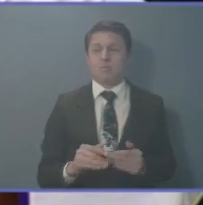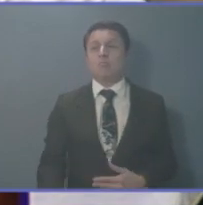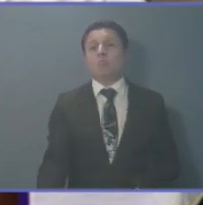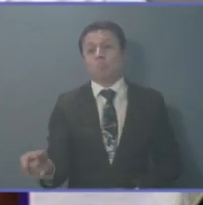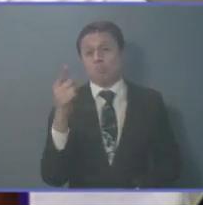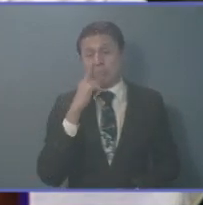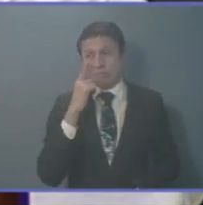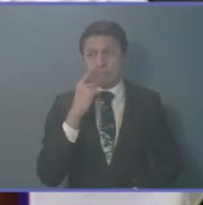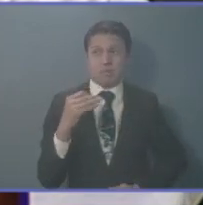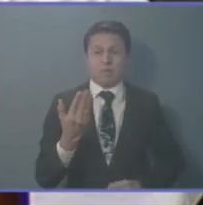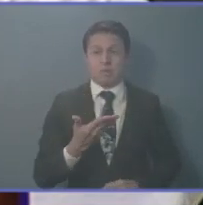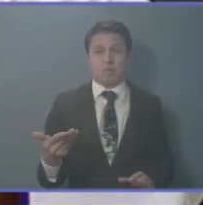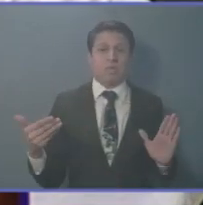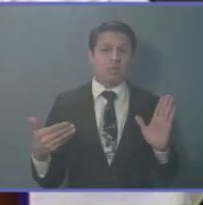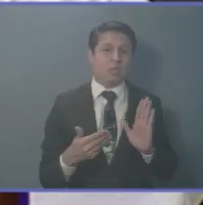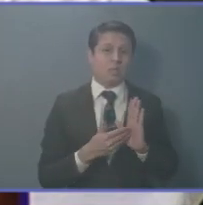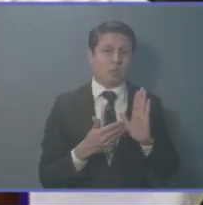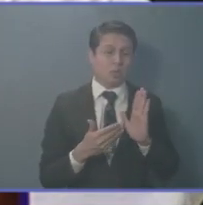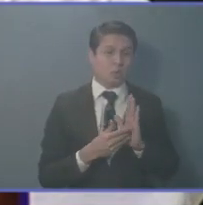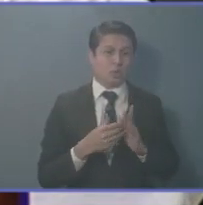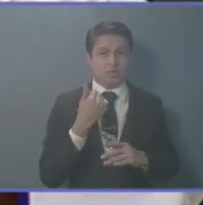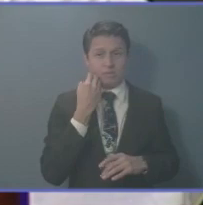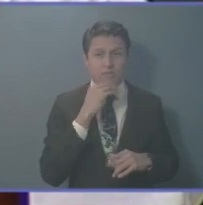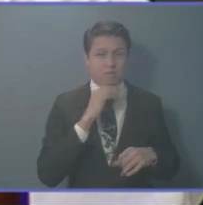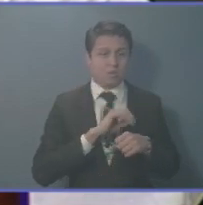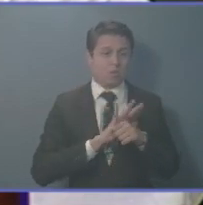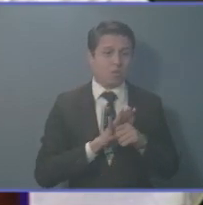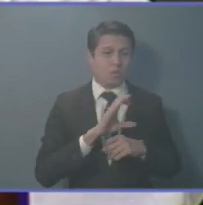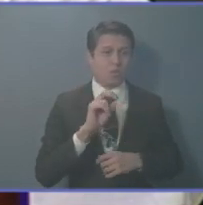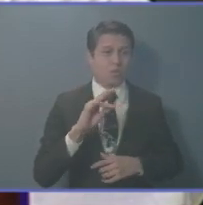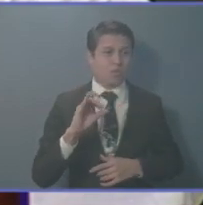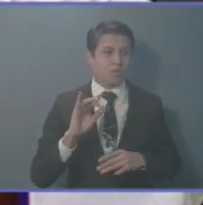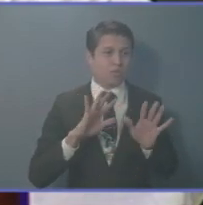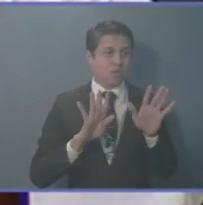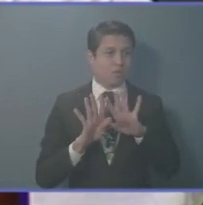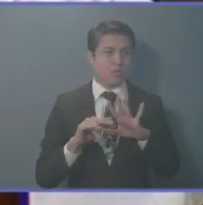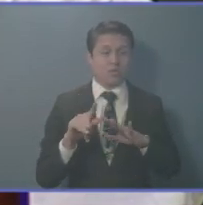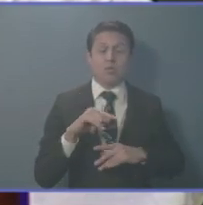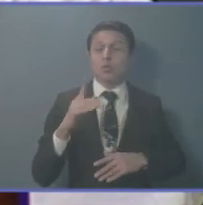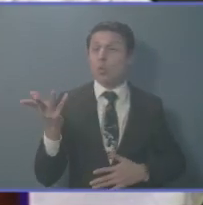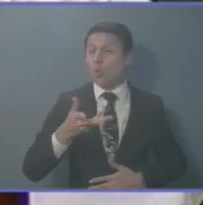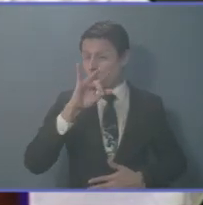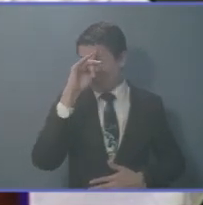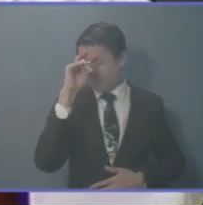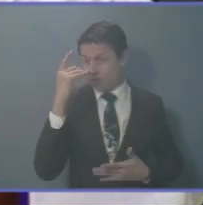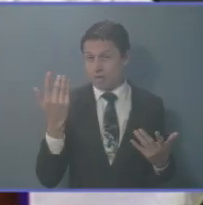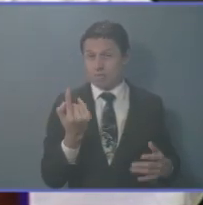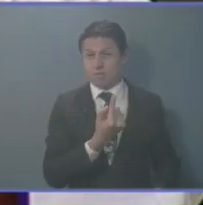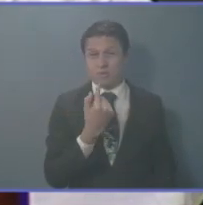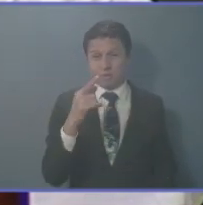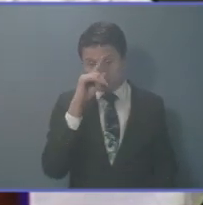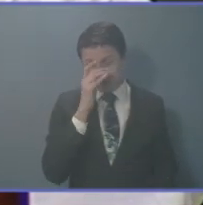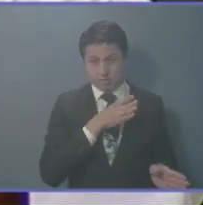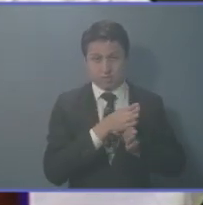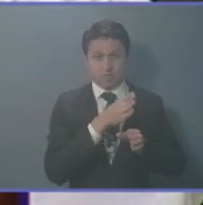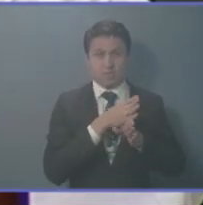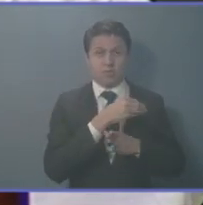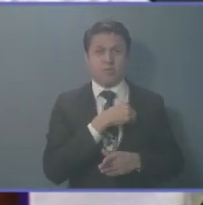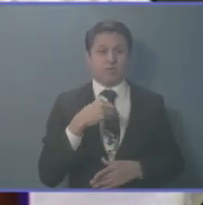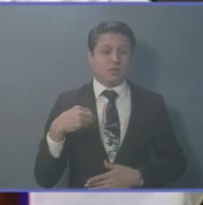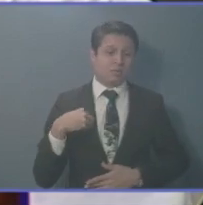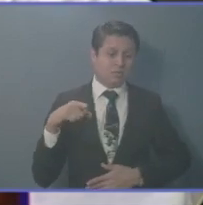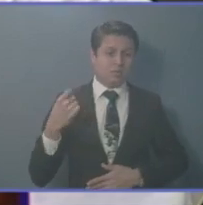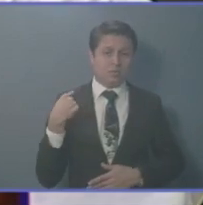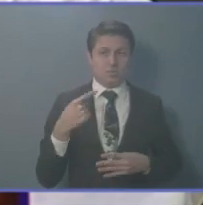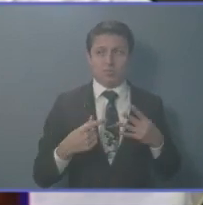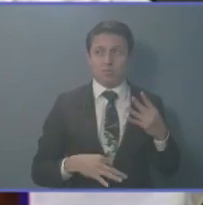casos positivos a COVID-19. Todas las evaluaciones que se realicen por parte del personal médico a las personas sujetas a la presente